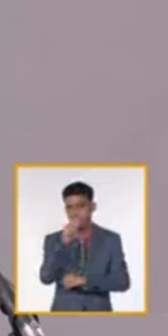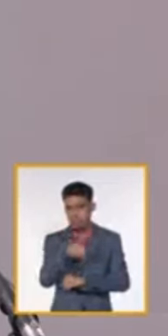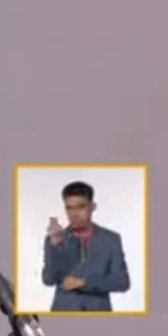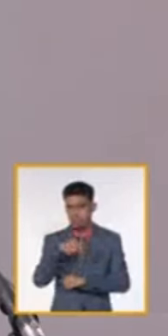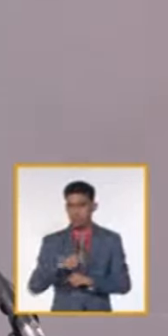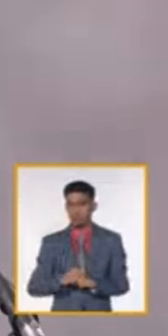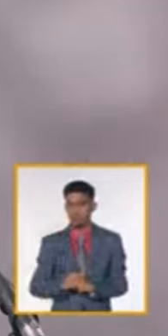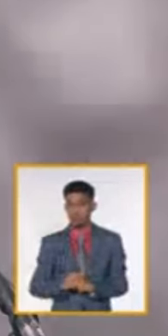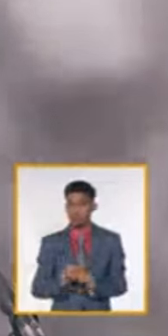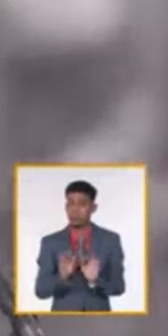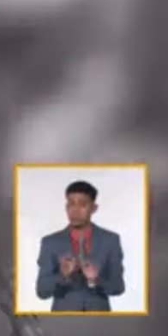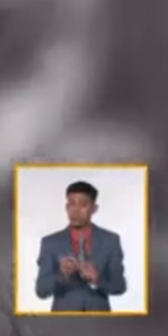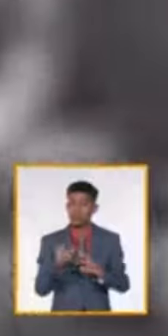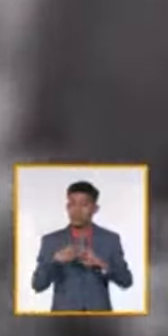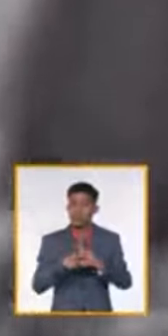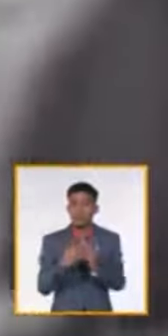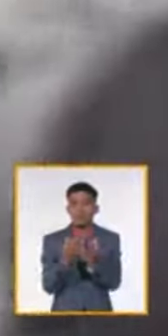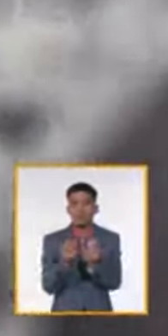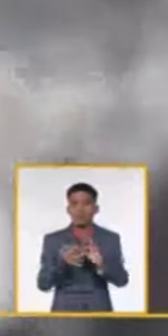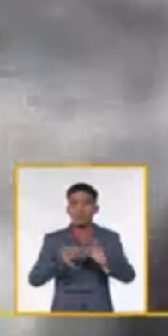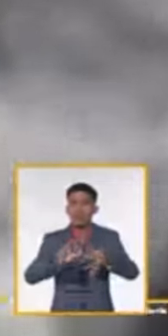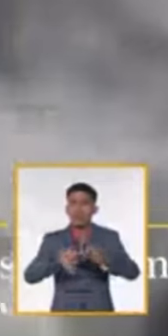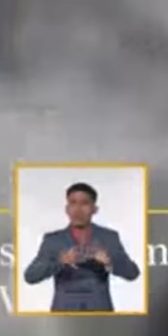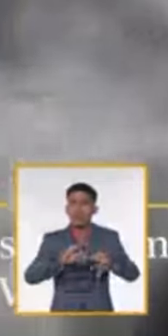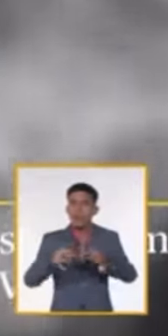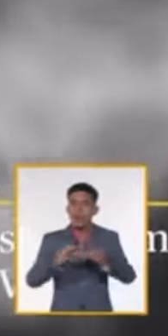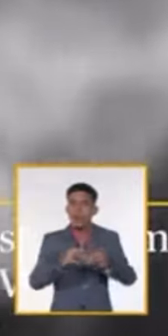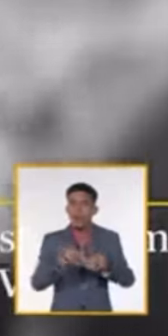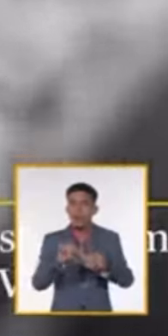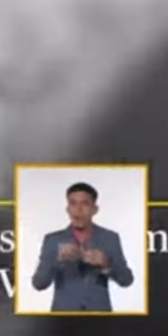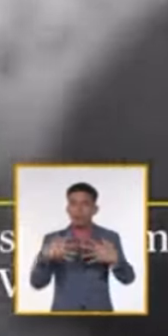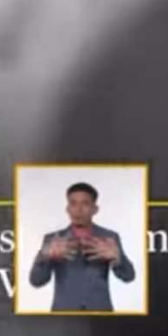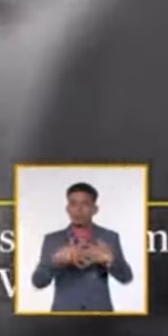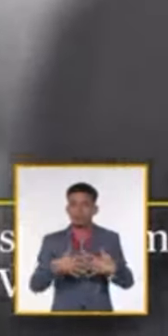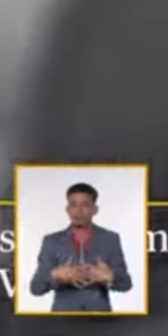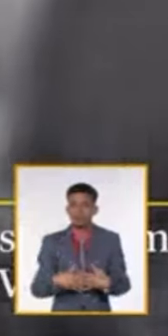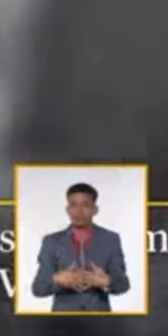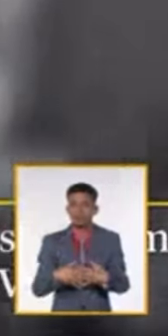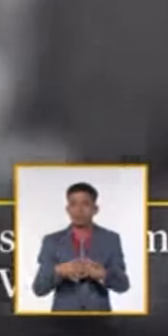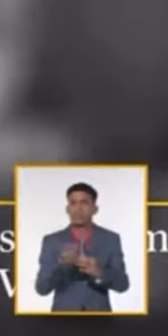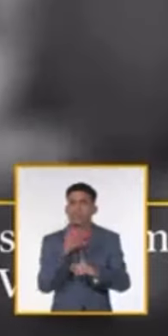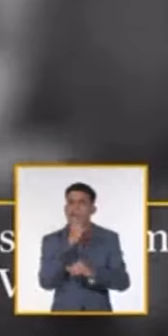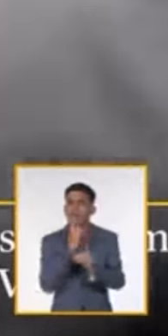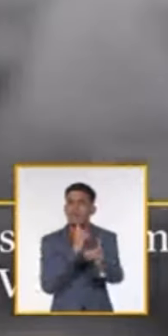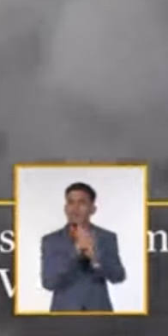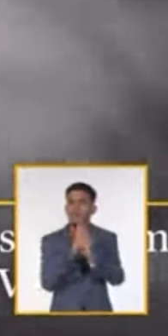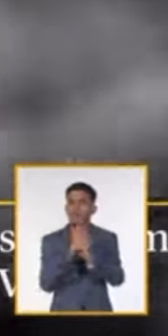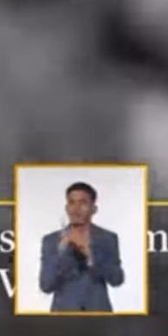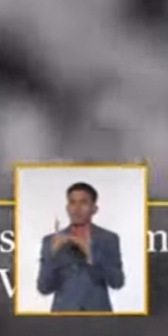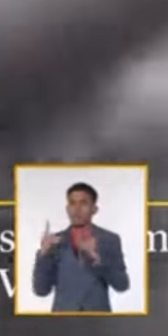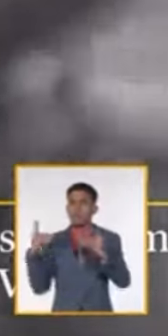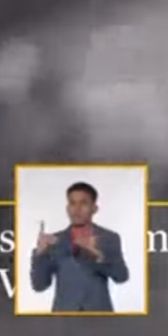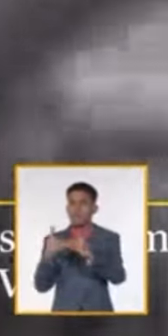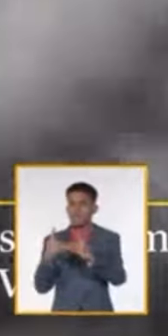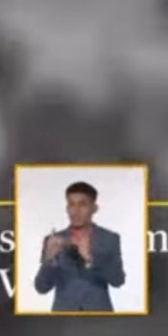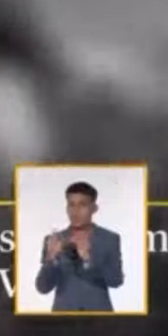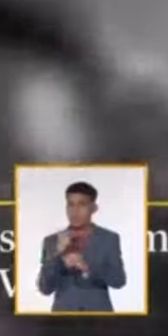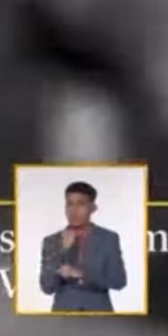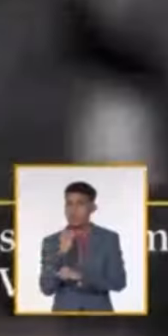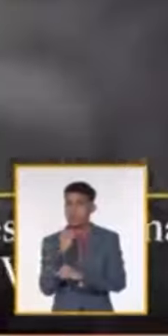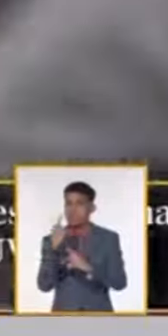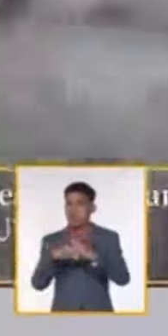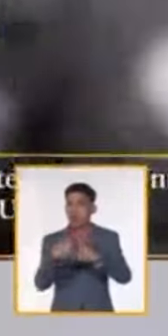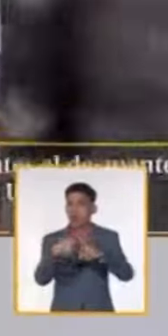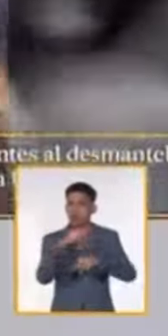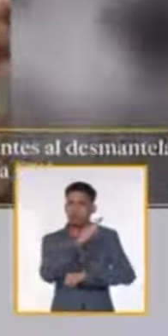nivel de coordinación increíble entre las agencias federales y los departamentos locales de la policía, que ha intentado por todas